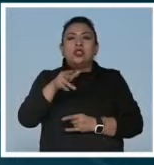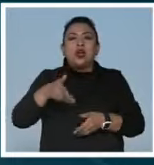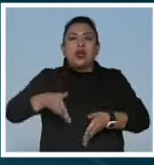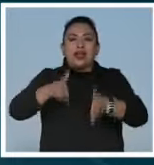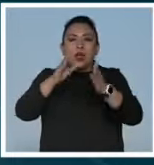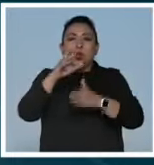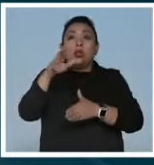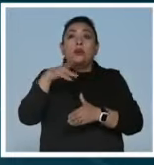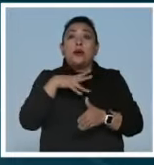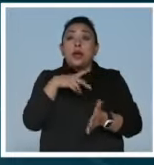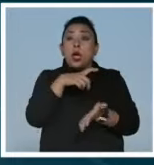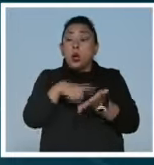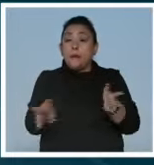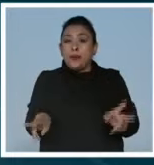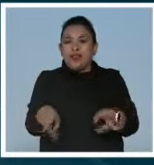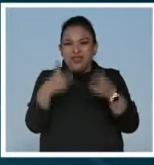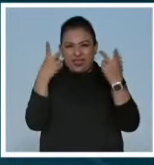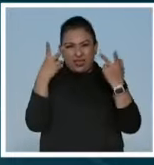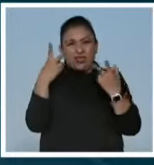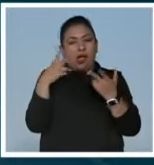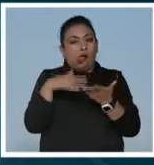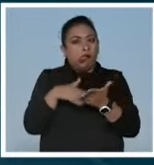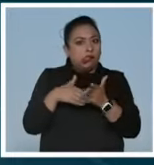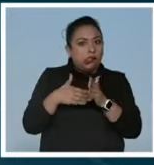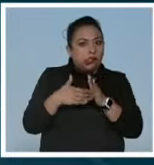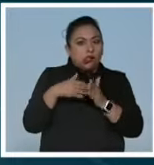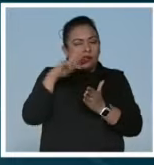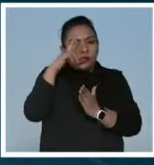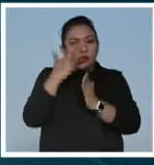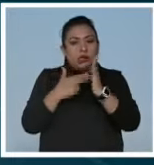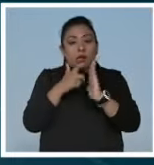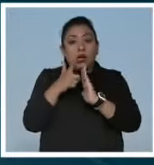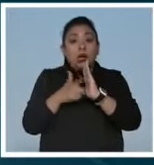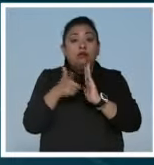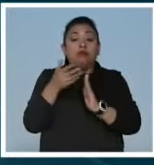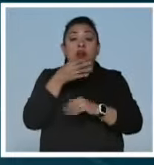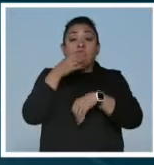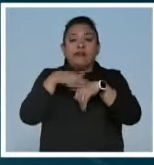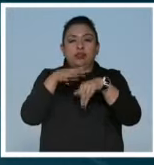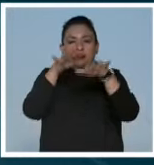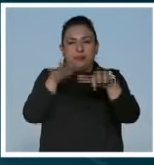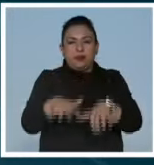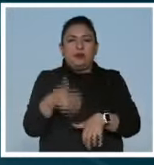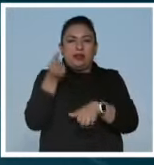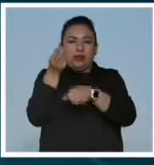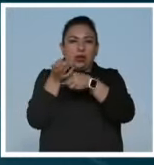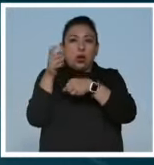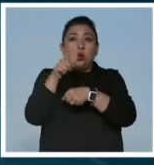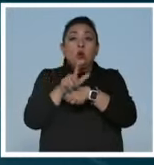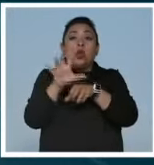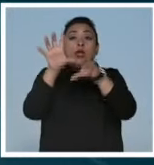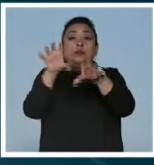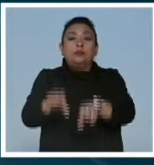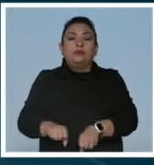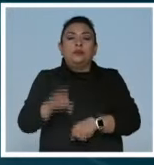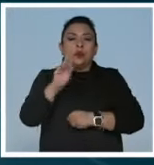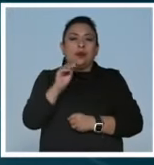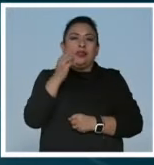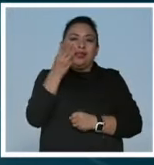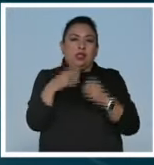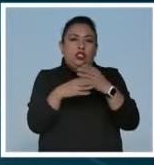la compraventa clandestina de bienes culturales de la nación. De acuerdo con el comunicado emitido por la Secretaría de Cultura, se decomisaron